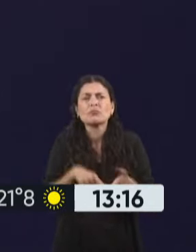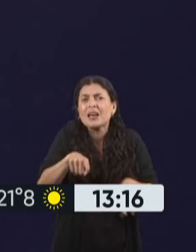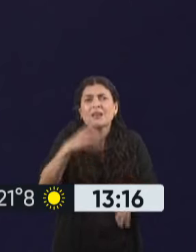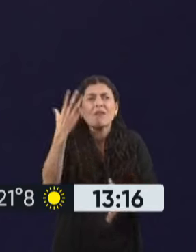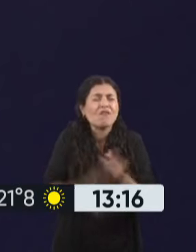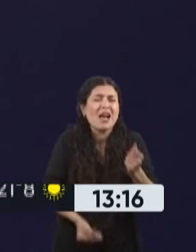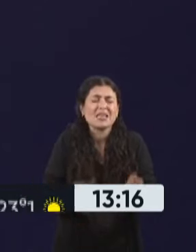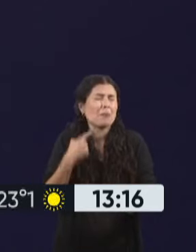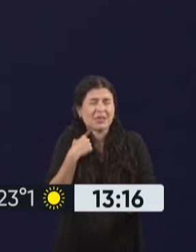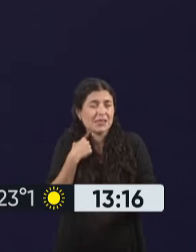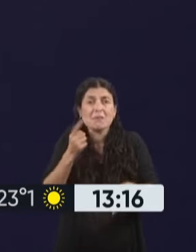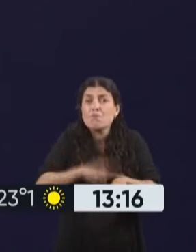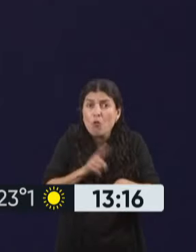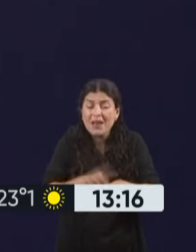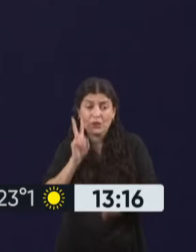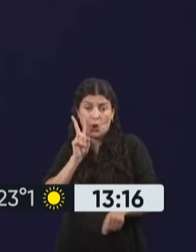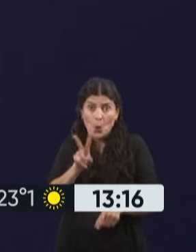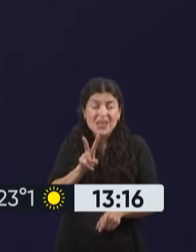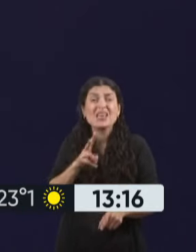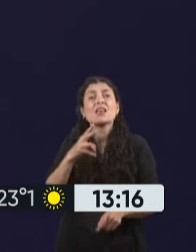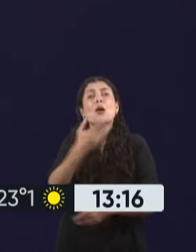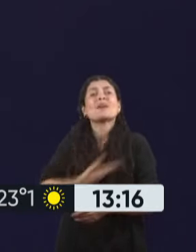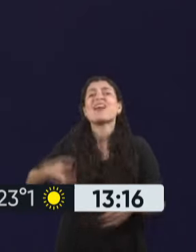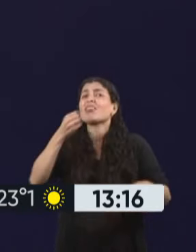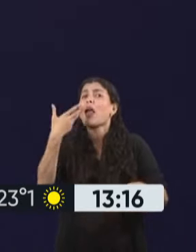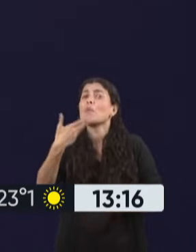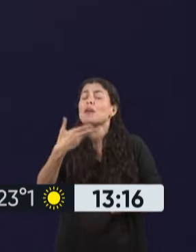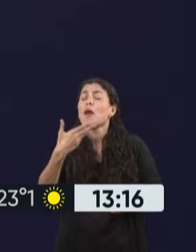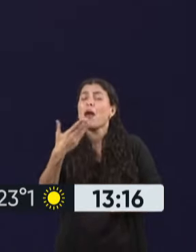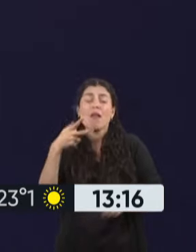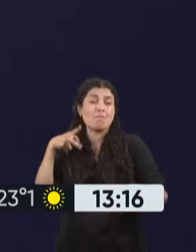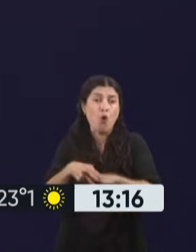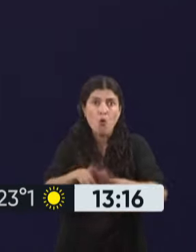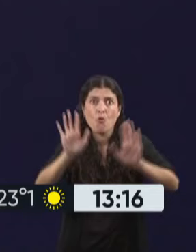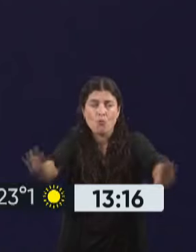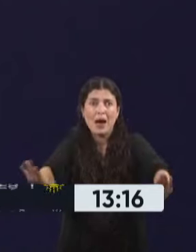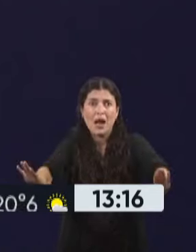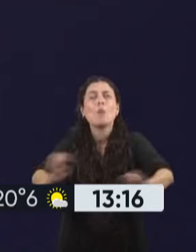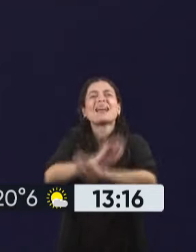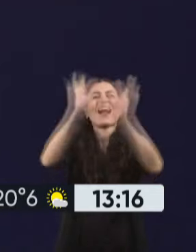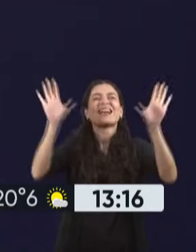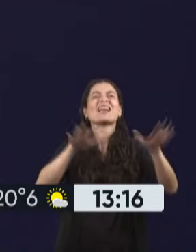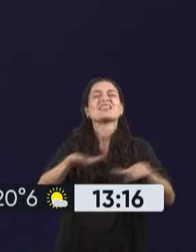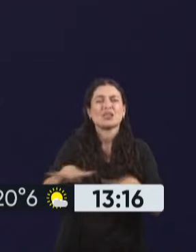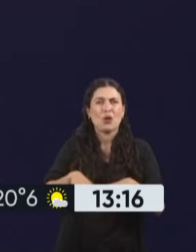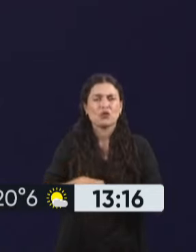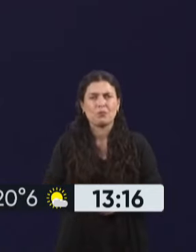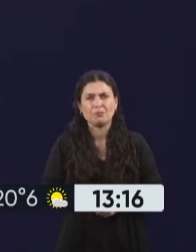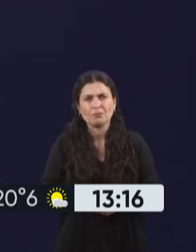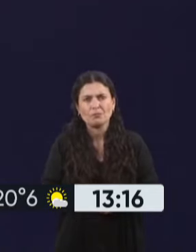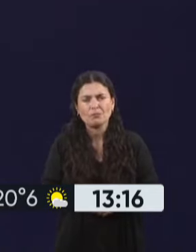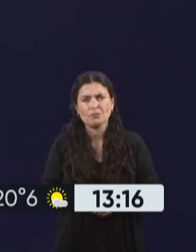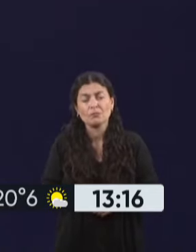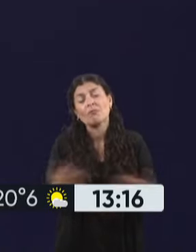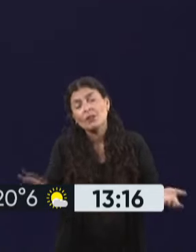lo que marcamos, que fue un error el cortar una entrevista que no tenía nada de malo aclarar el tema después. Por supuesto,